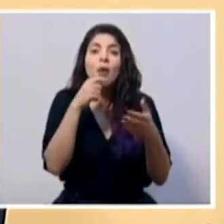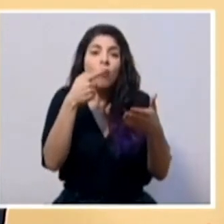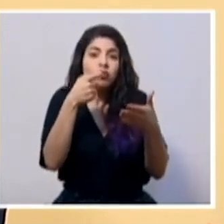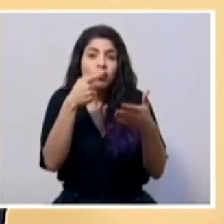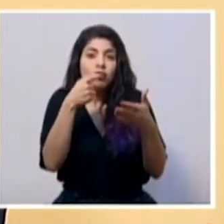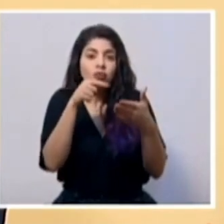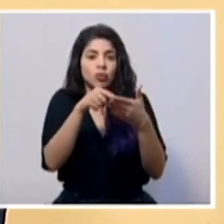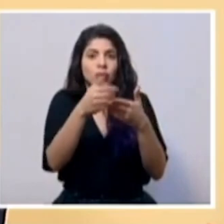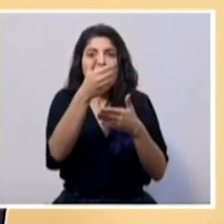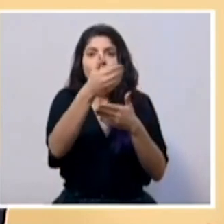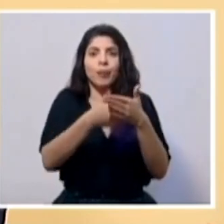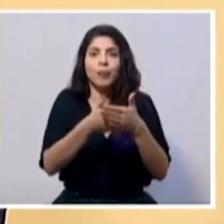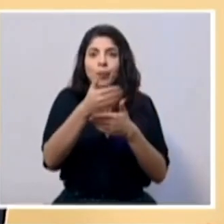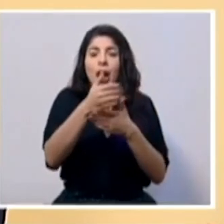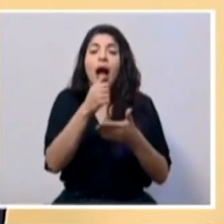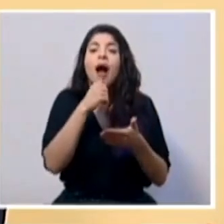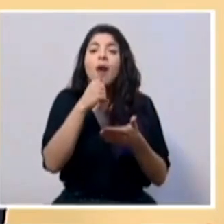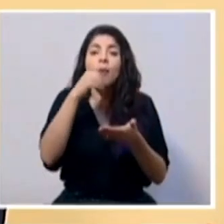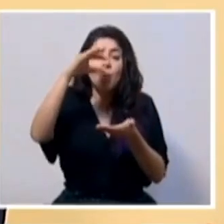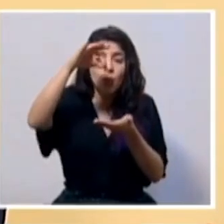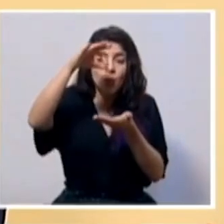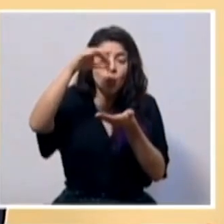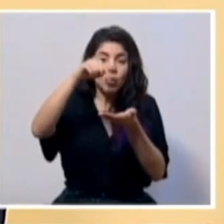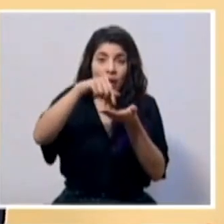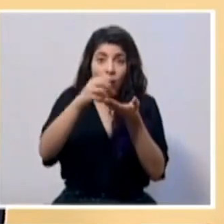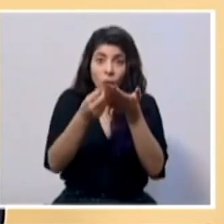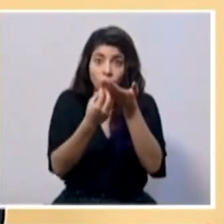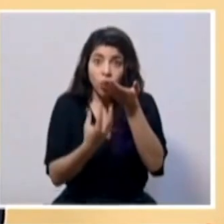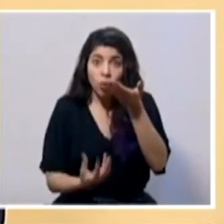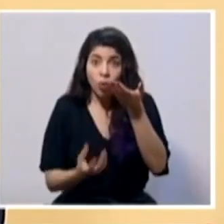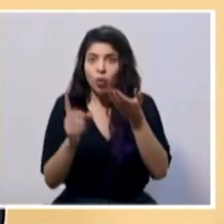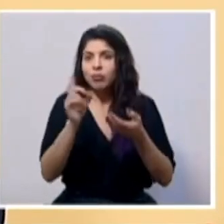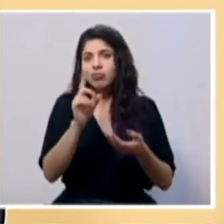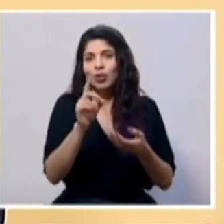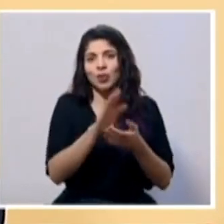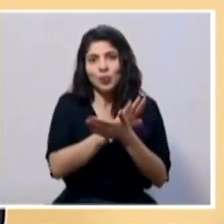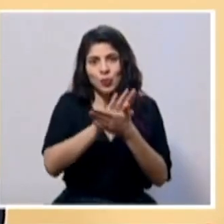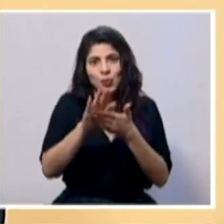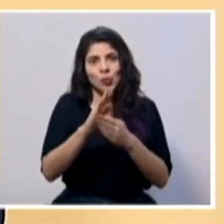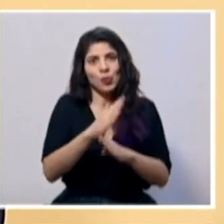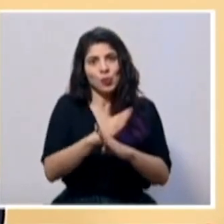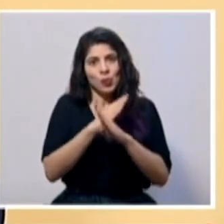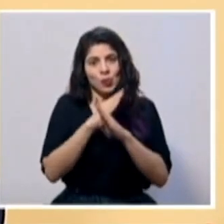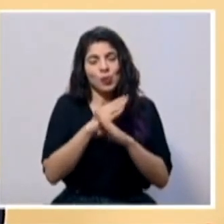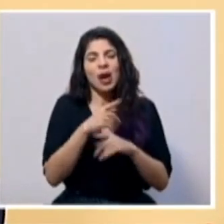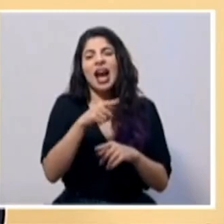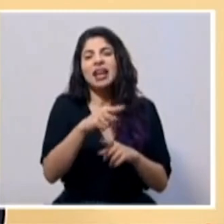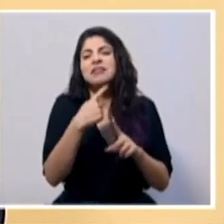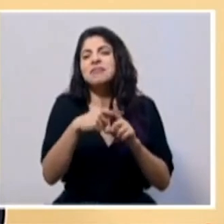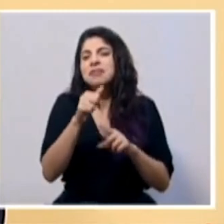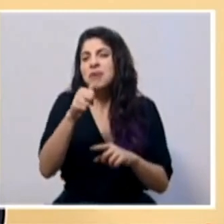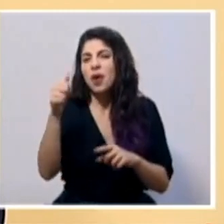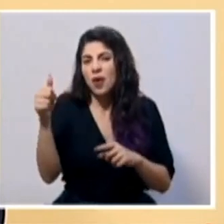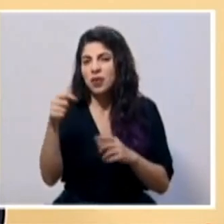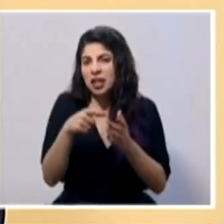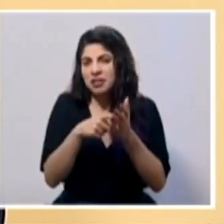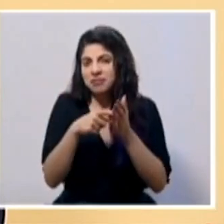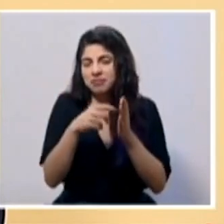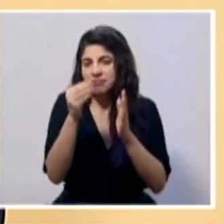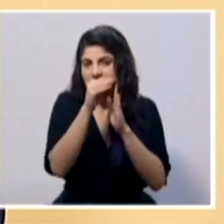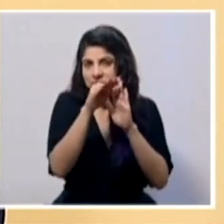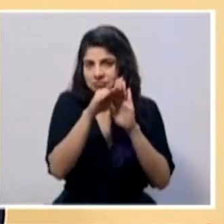Que no dejen pasar, usted le pone unas gotitas de agua y las gotitas no es que permean rápidamente. eso y otras medidas. Pues obviamente